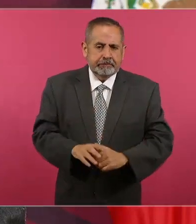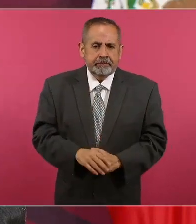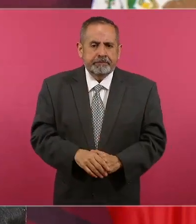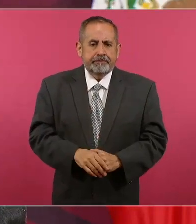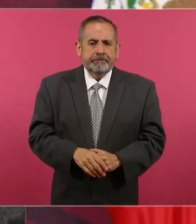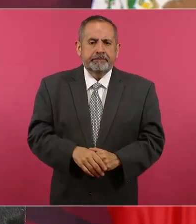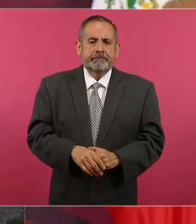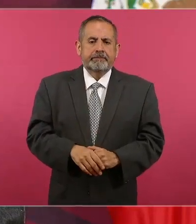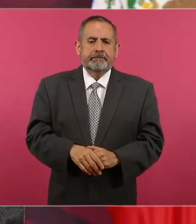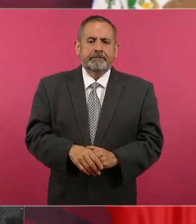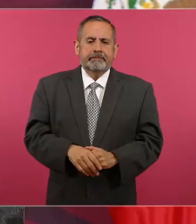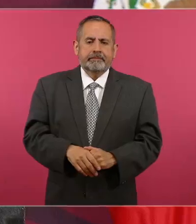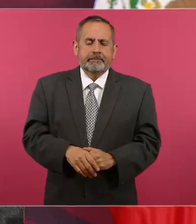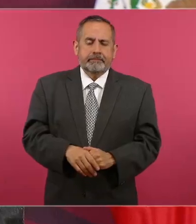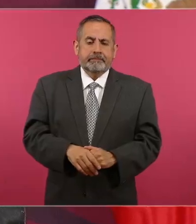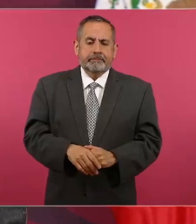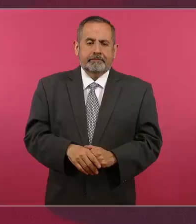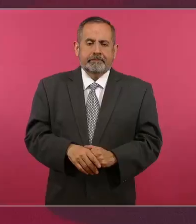La